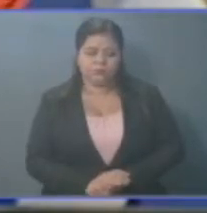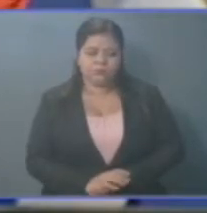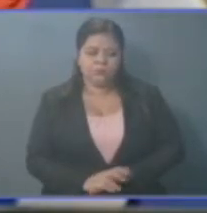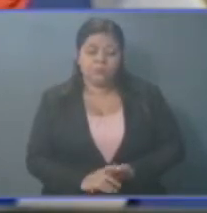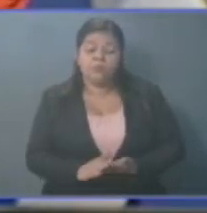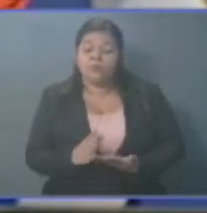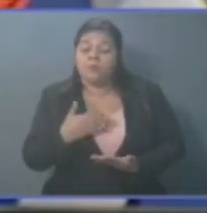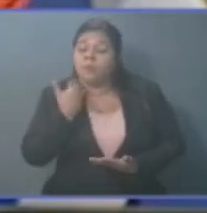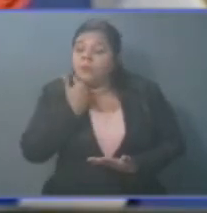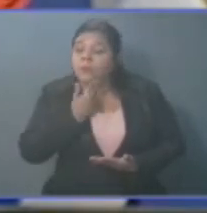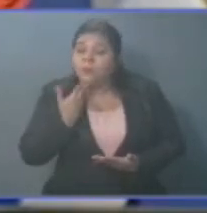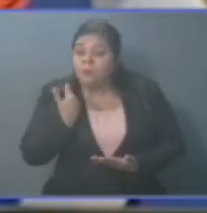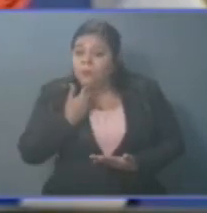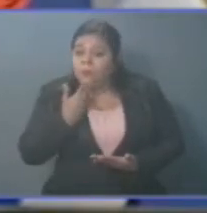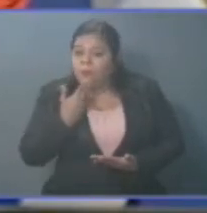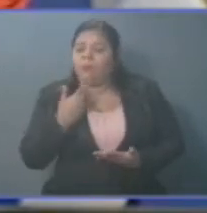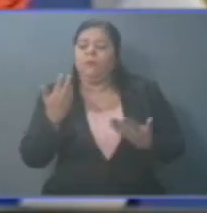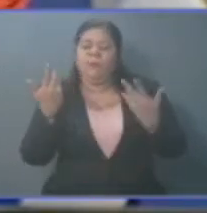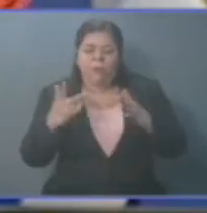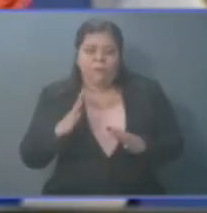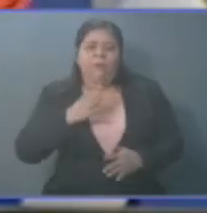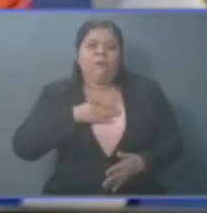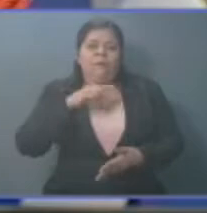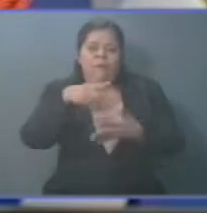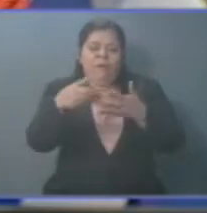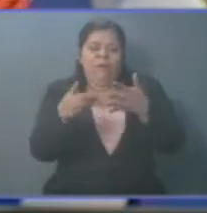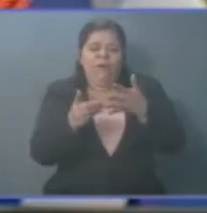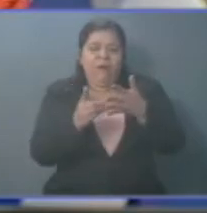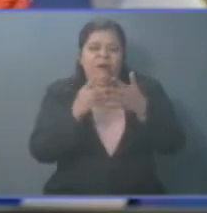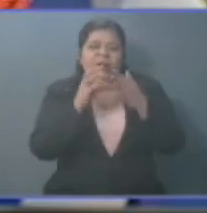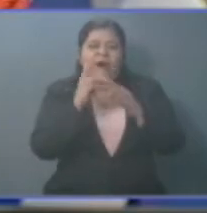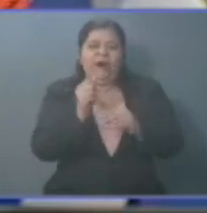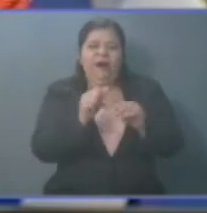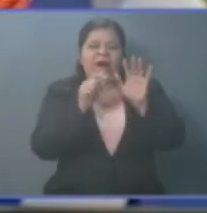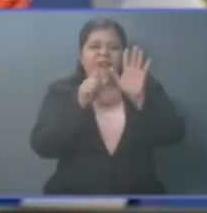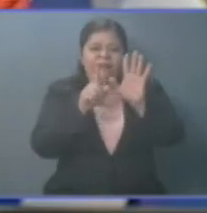Ocurre que hay un decreto 608